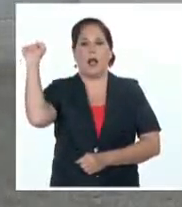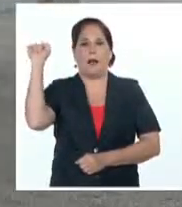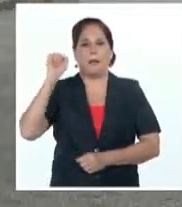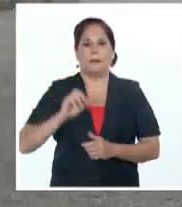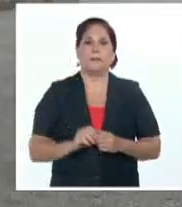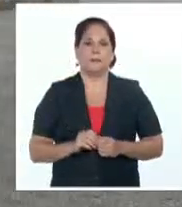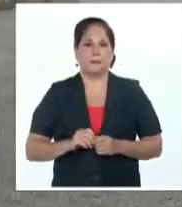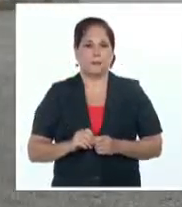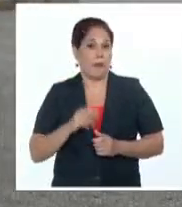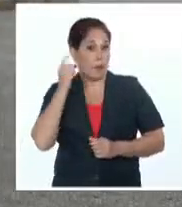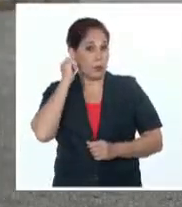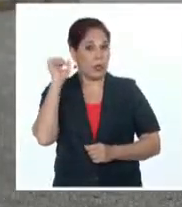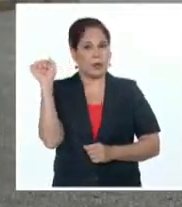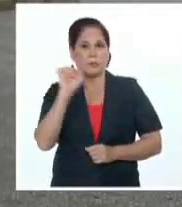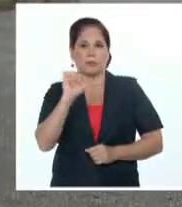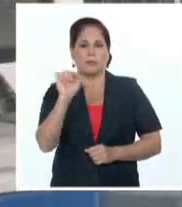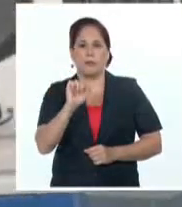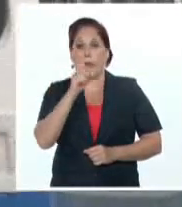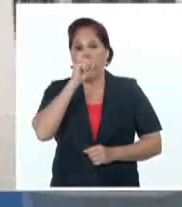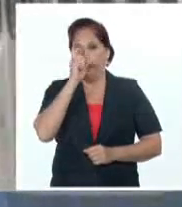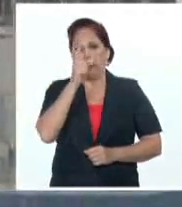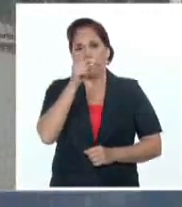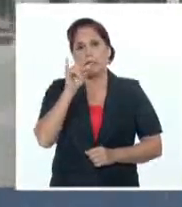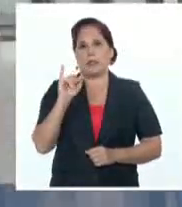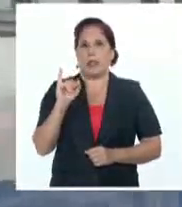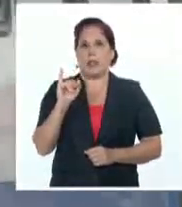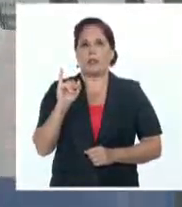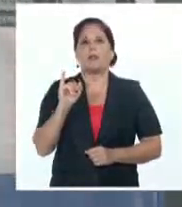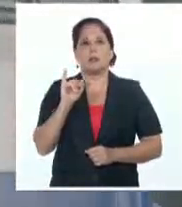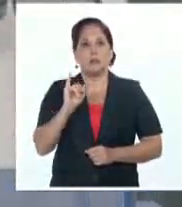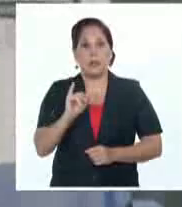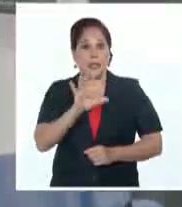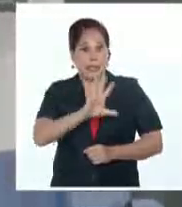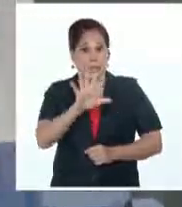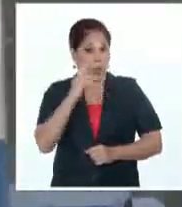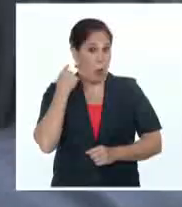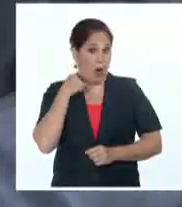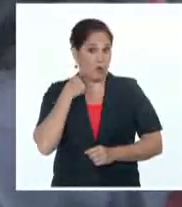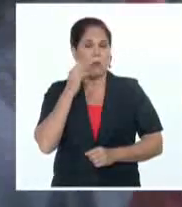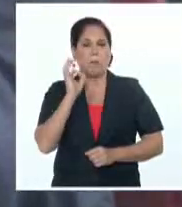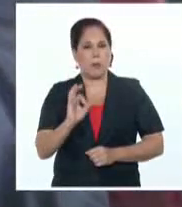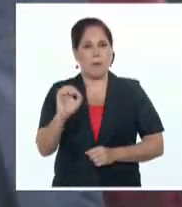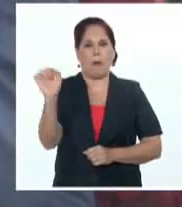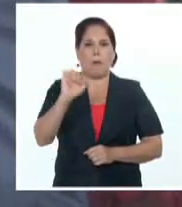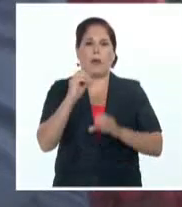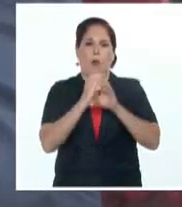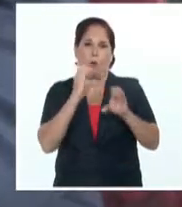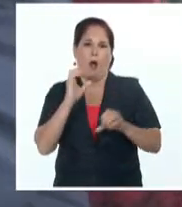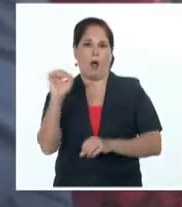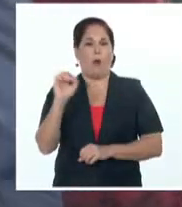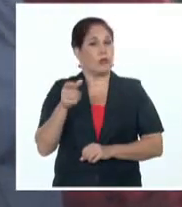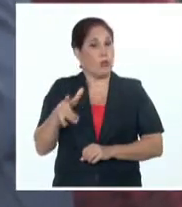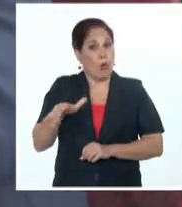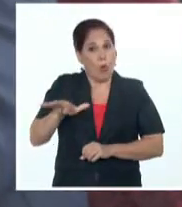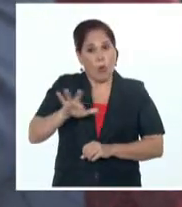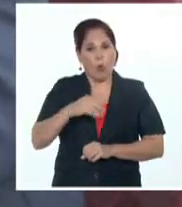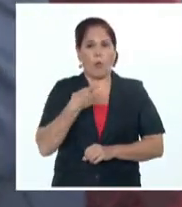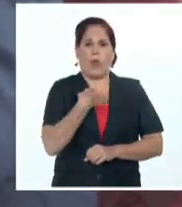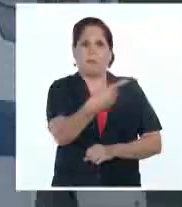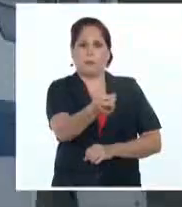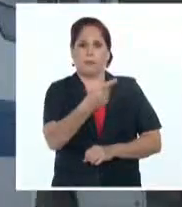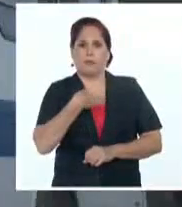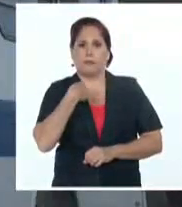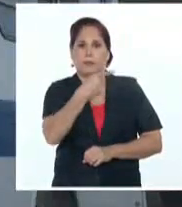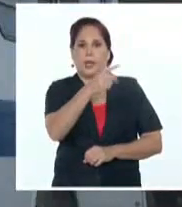Gilma conduce desde los 16 años y hace 5 maneja un ómnibus. Cada día transporta alrededor